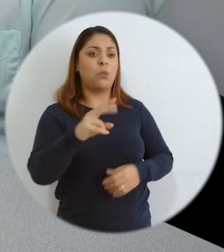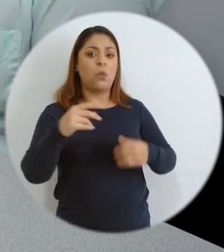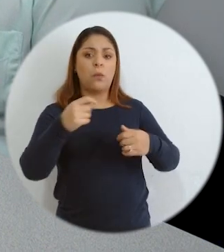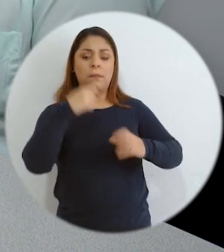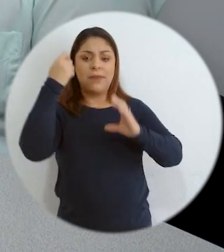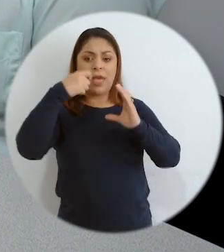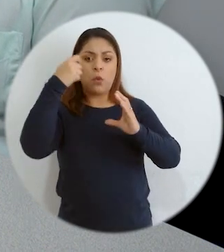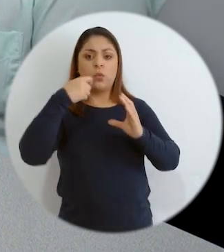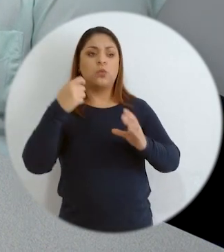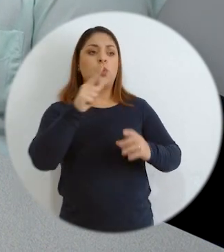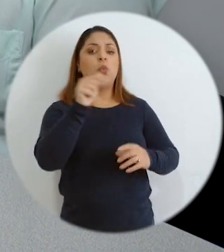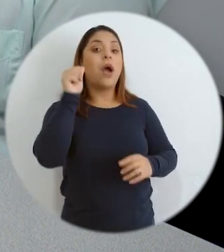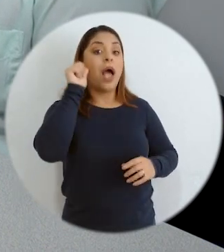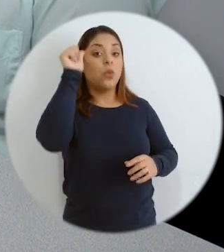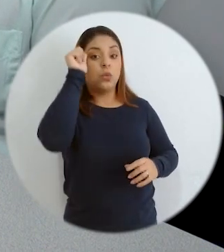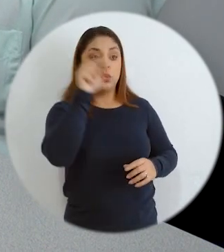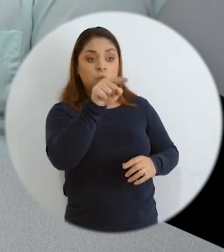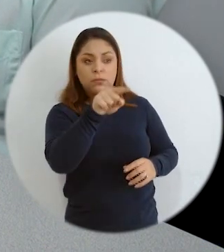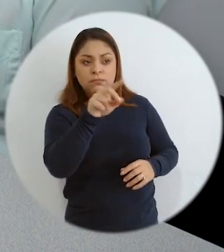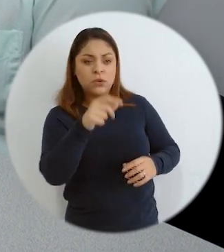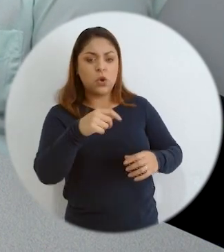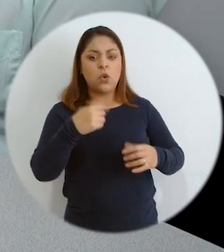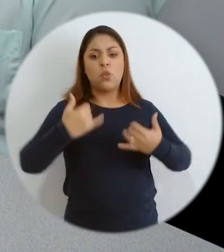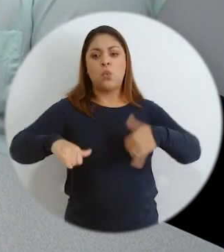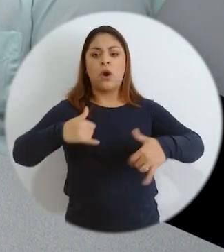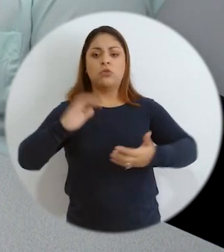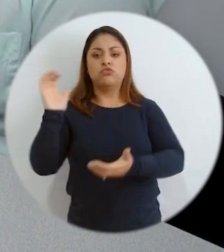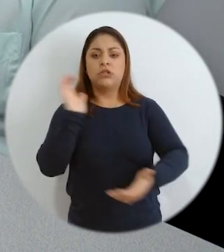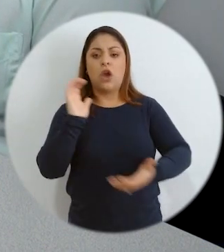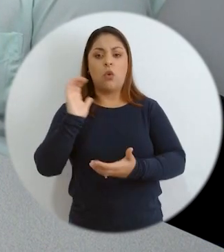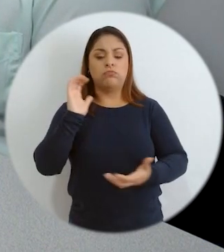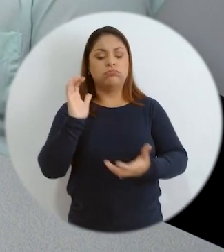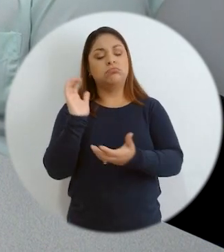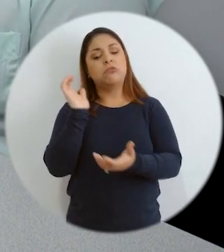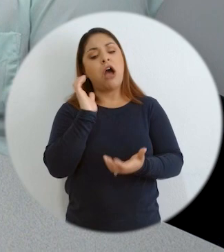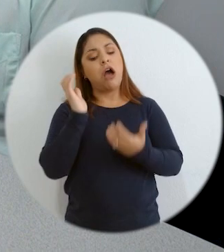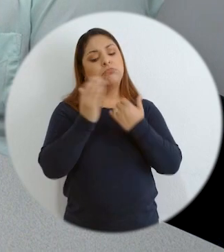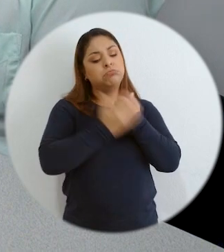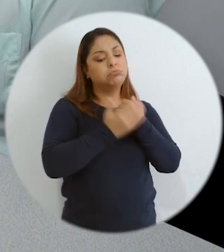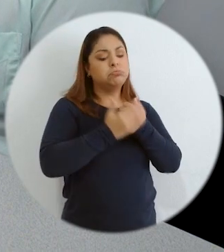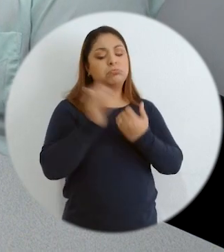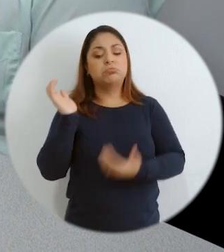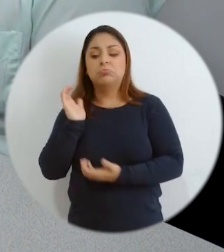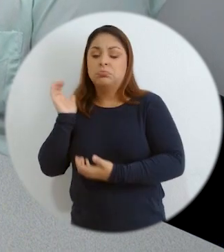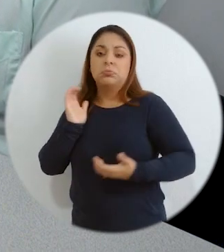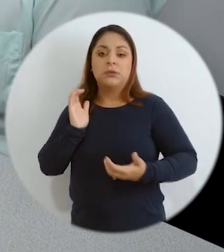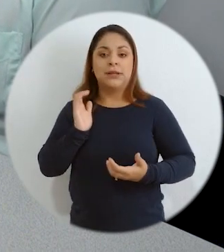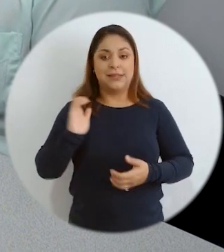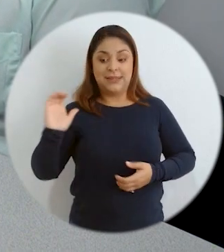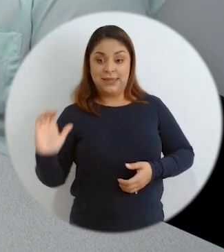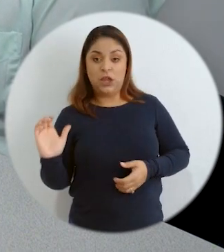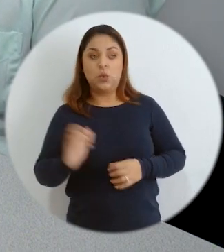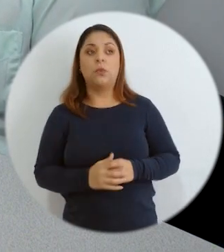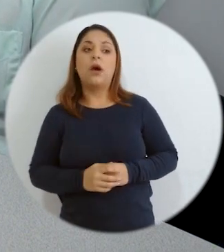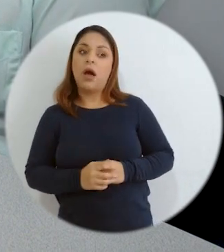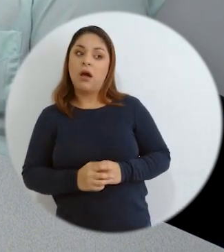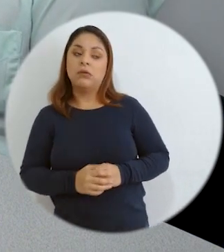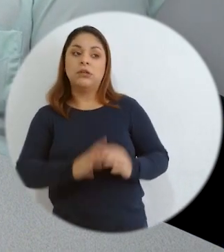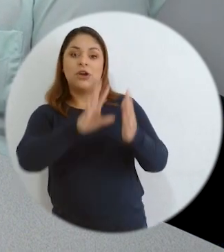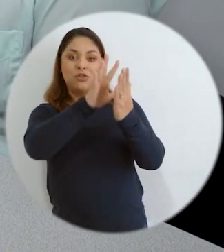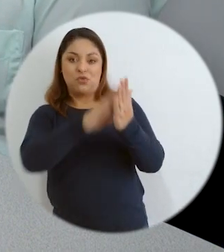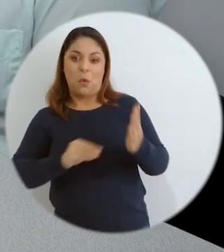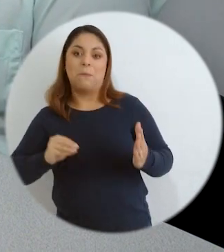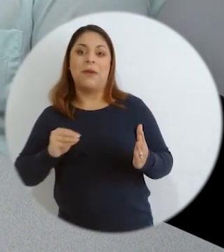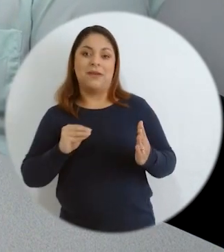observa un video donde un adulto juega con un muñeco, ¿verdad? Sí. Este adulto juega con ese muñeco, digamos, sin hacerle daño, y después los